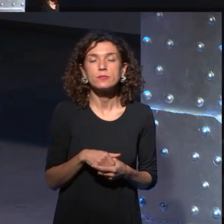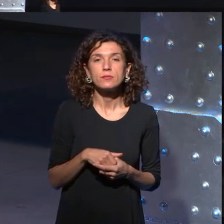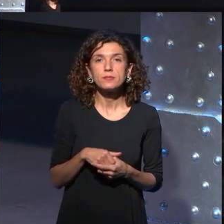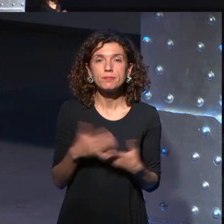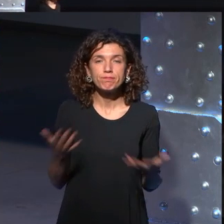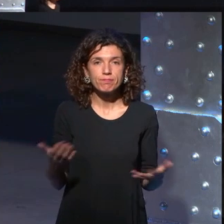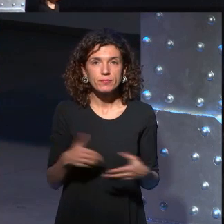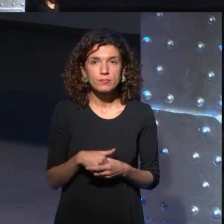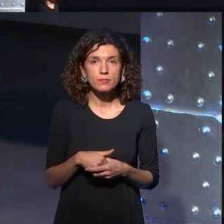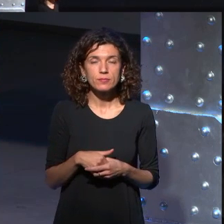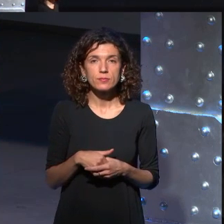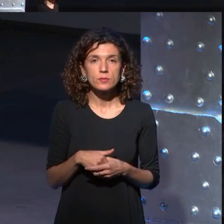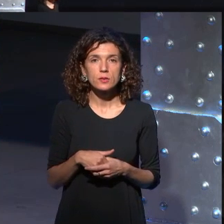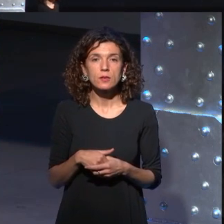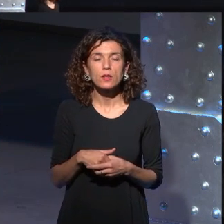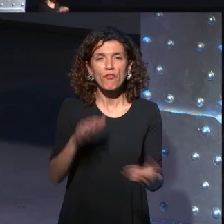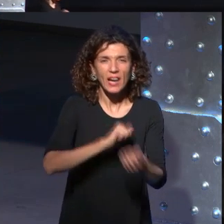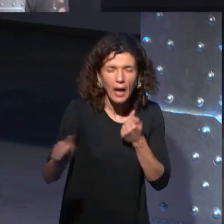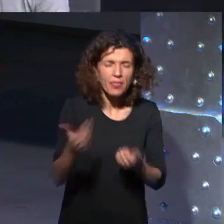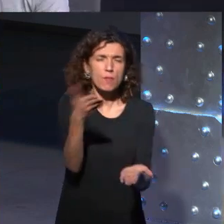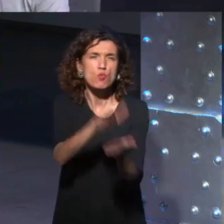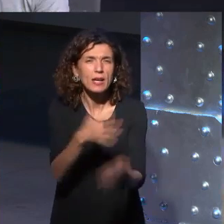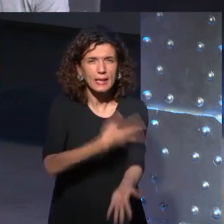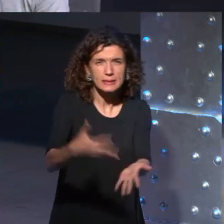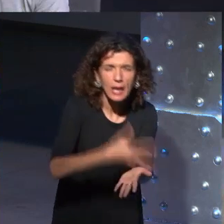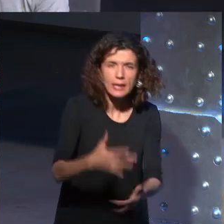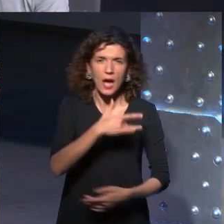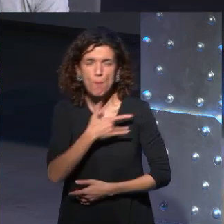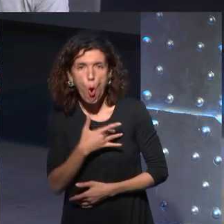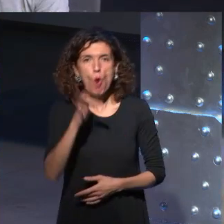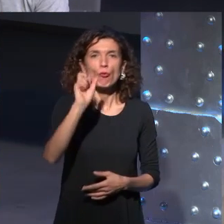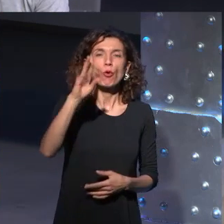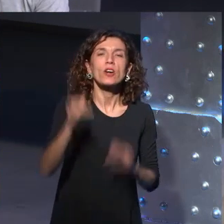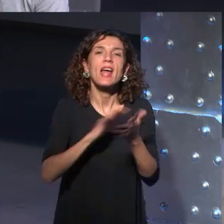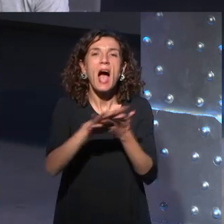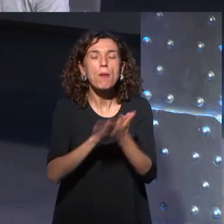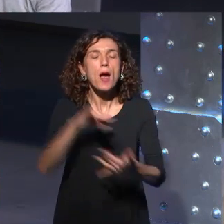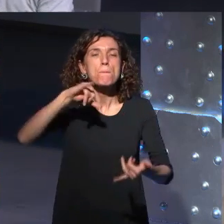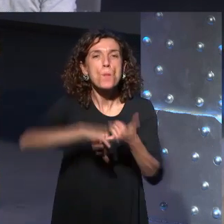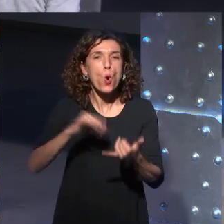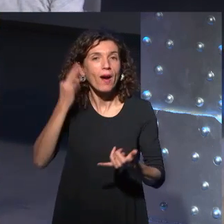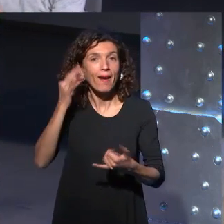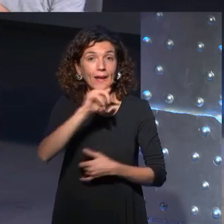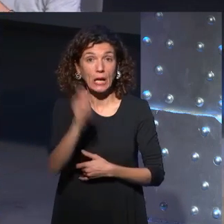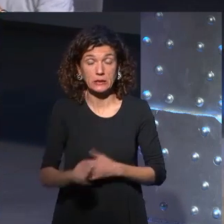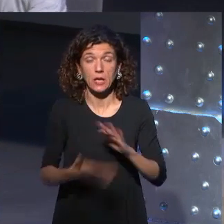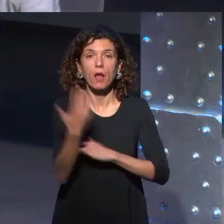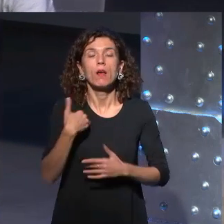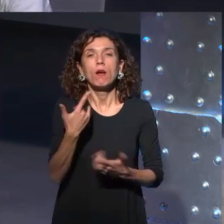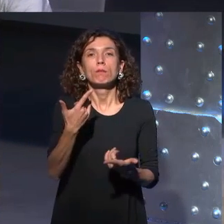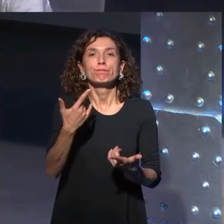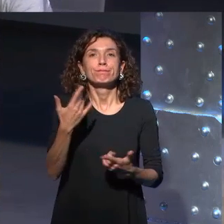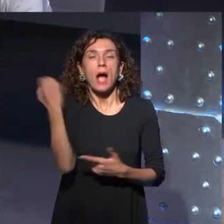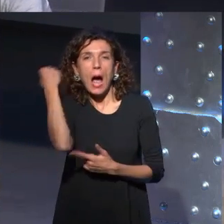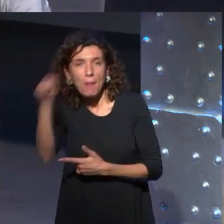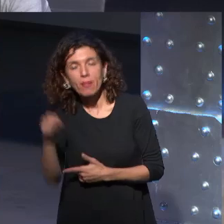Sus reverberan venganza, muerte, amor, sangre. Wagner habla de una mujer casada que muere después de que su